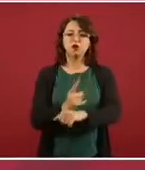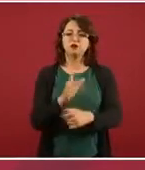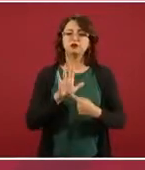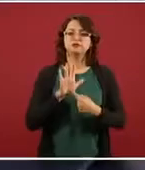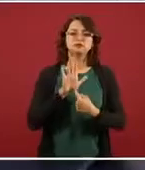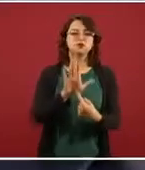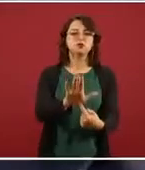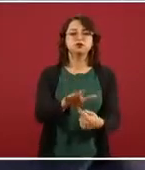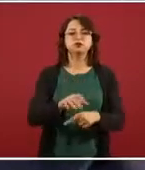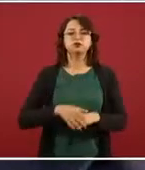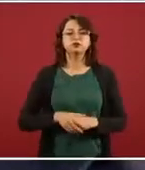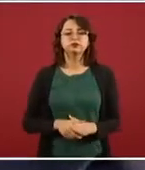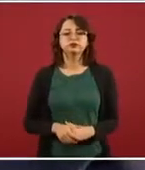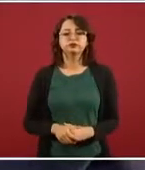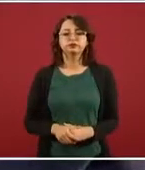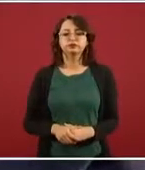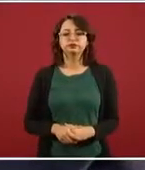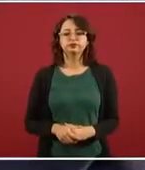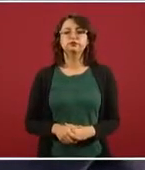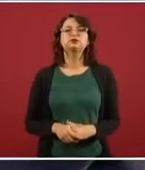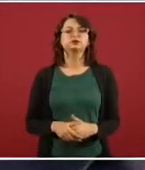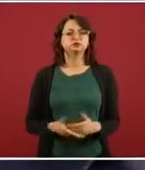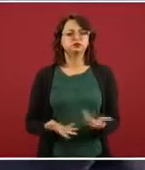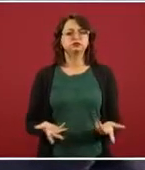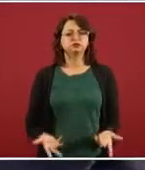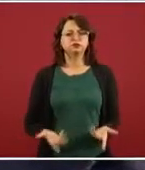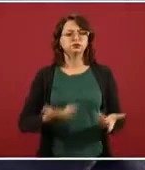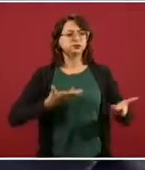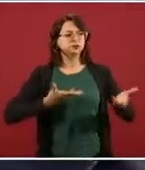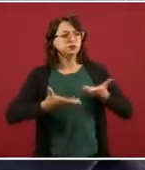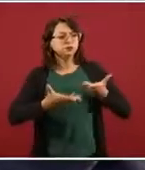Tenemos un buen negociador,